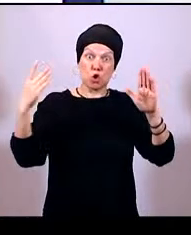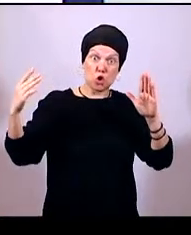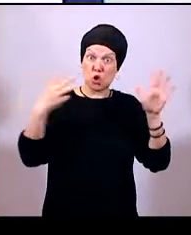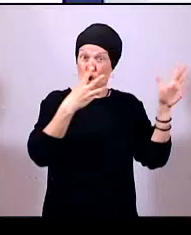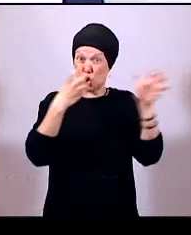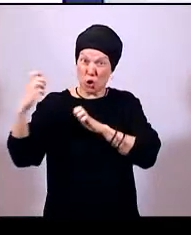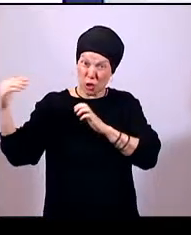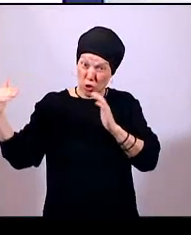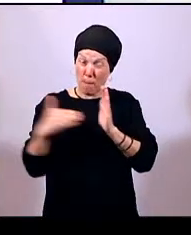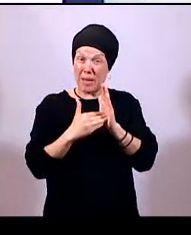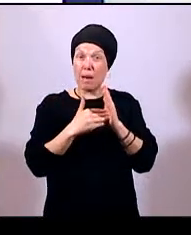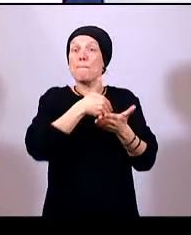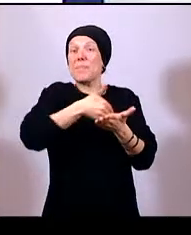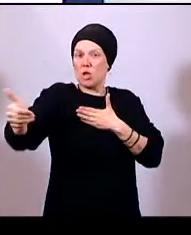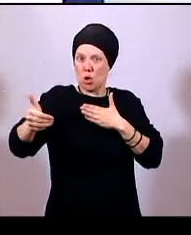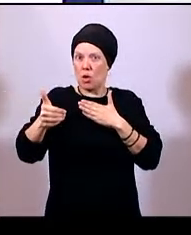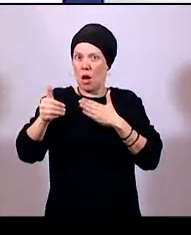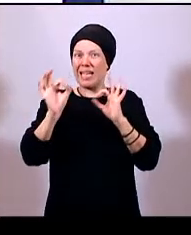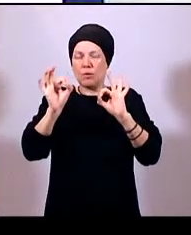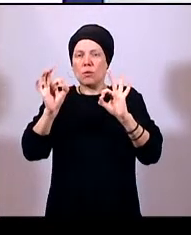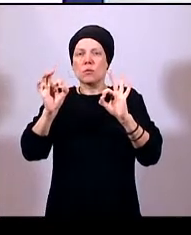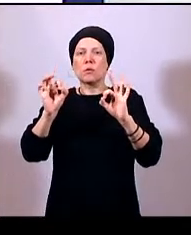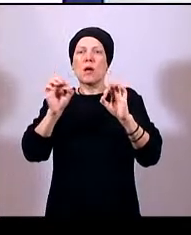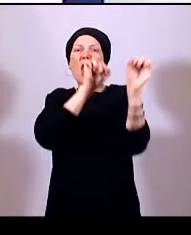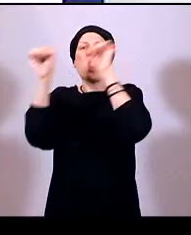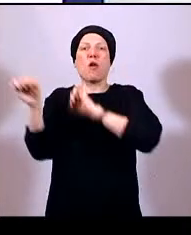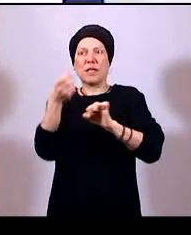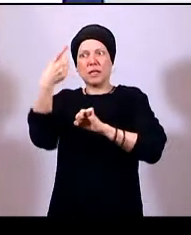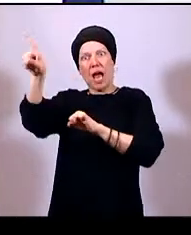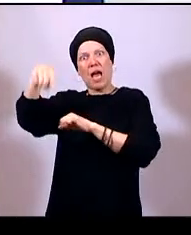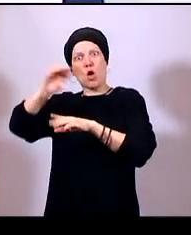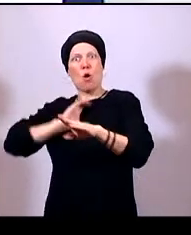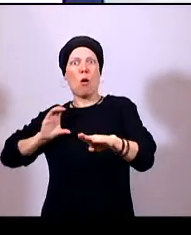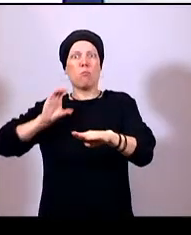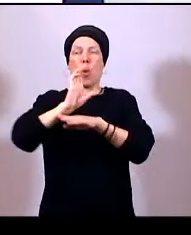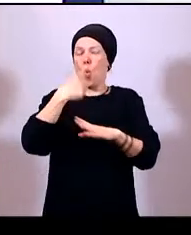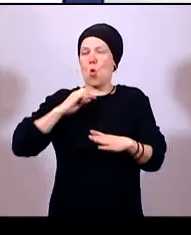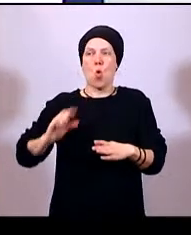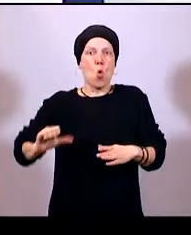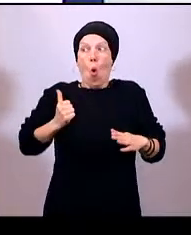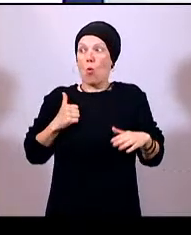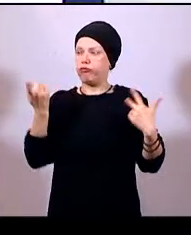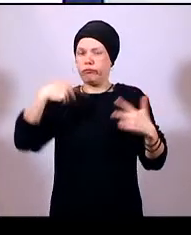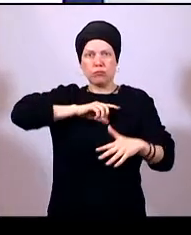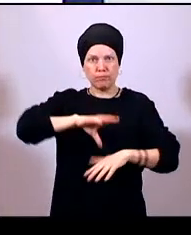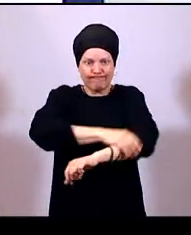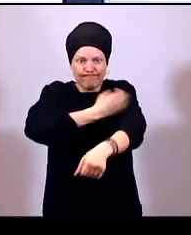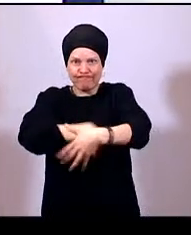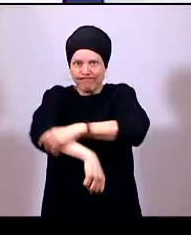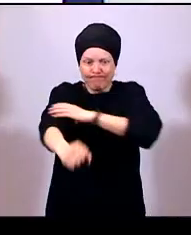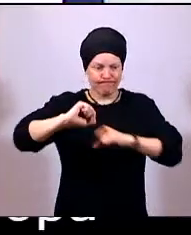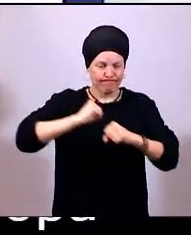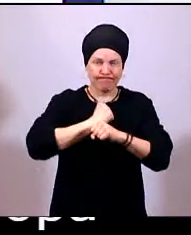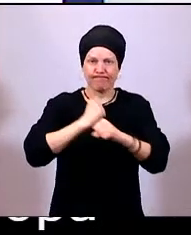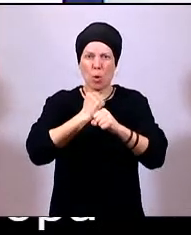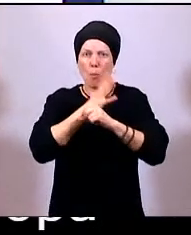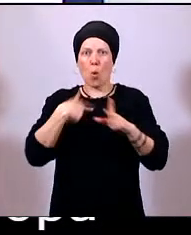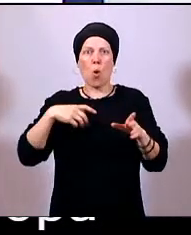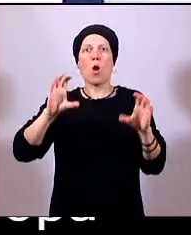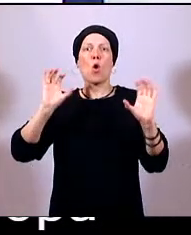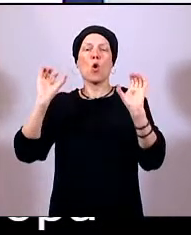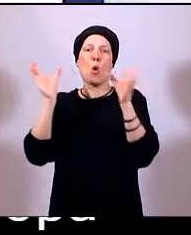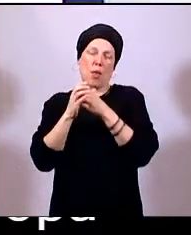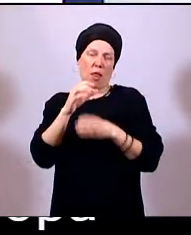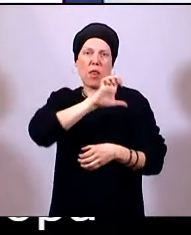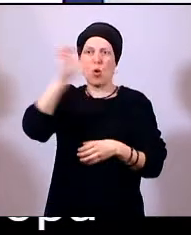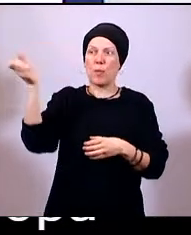en defensa y vemos una oportunidad enorme y nos hemos puesto a trabajar. La propia Comunidad Europea y el